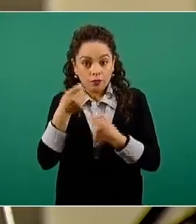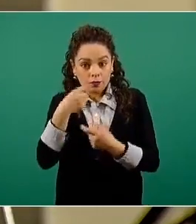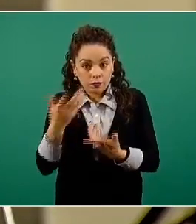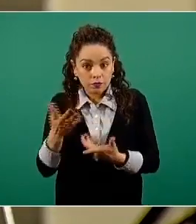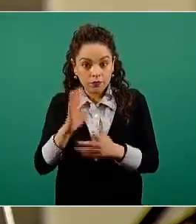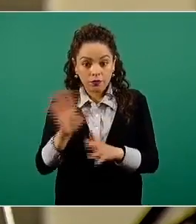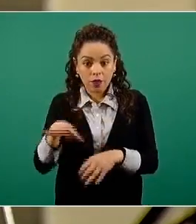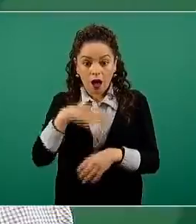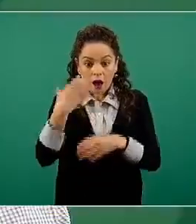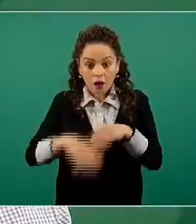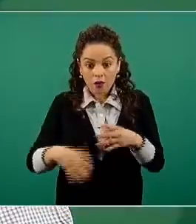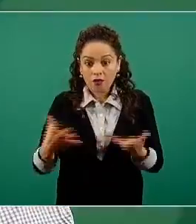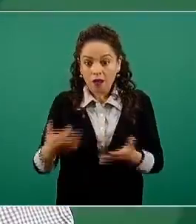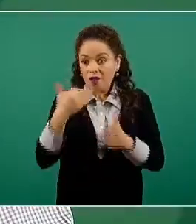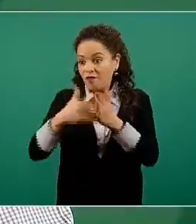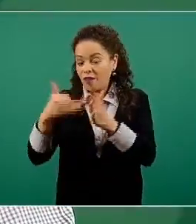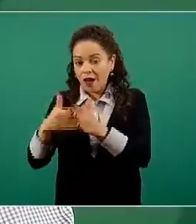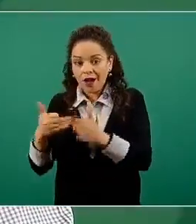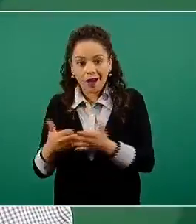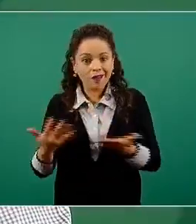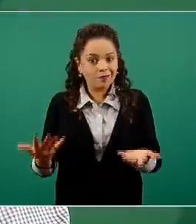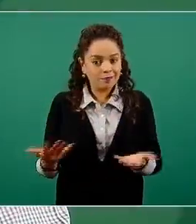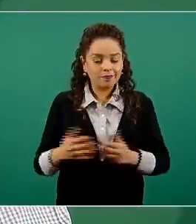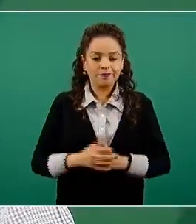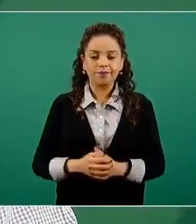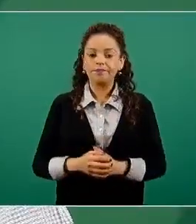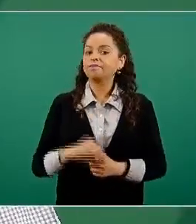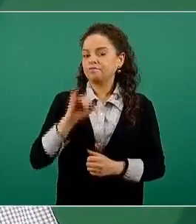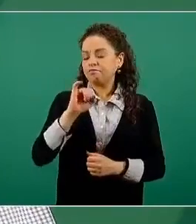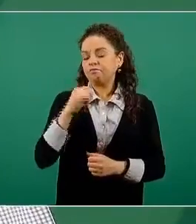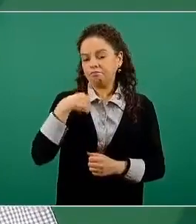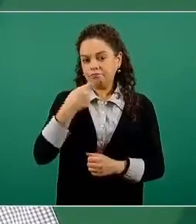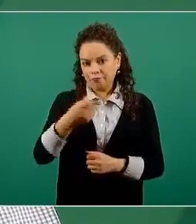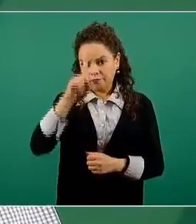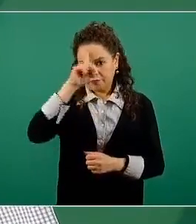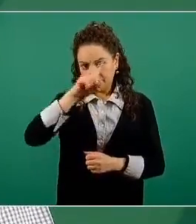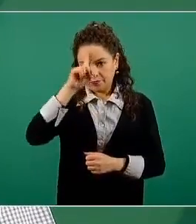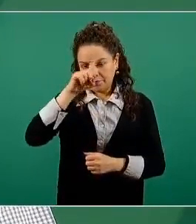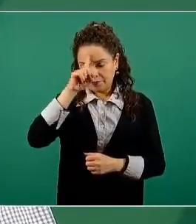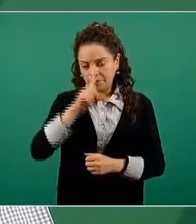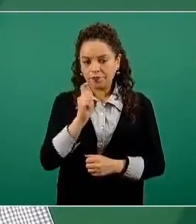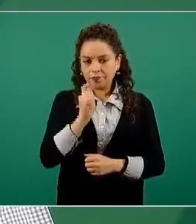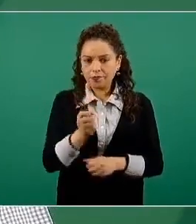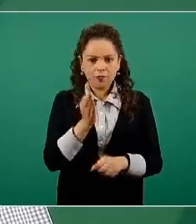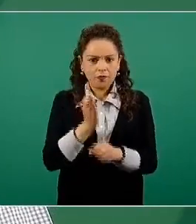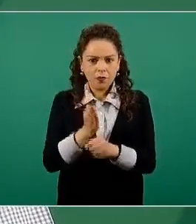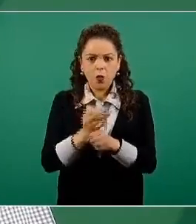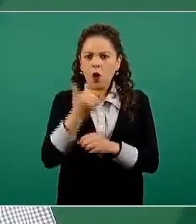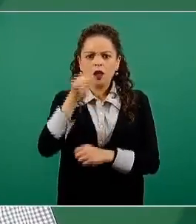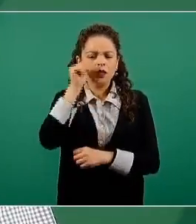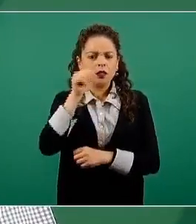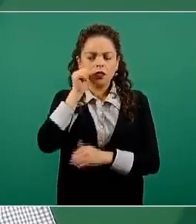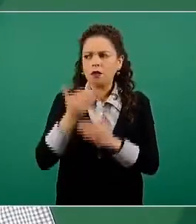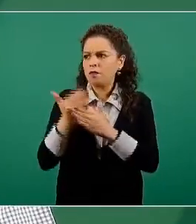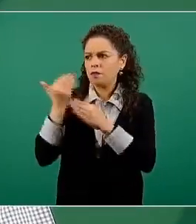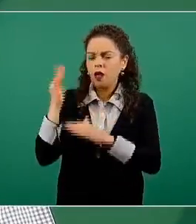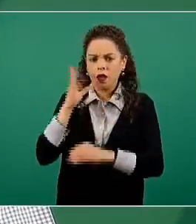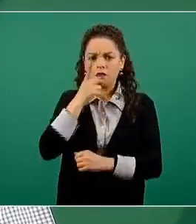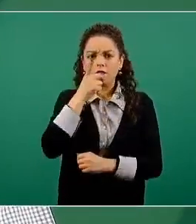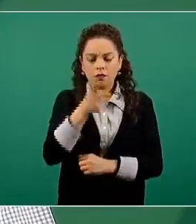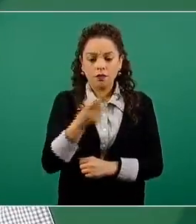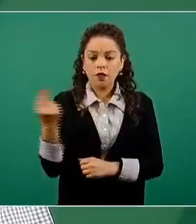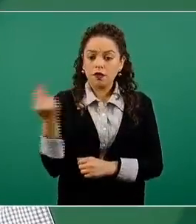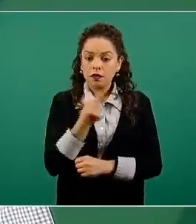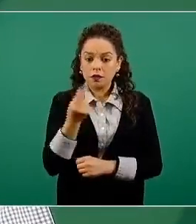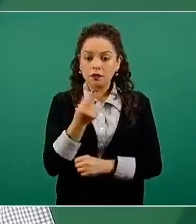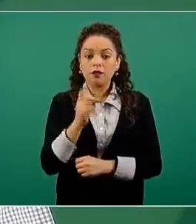¿qué al respecto? Sí, la recomendación yo creo que en este momento tiene que ser, y siempre y siempre ha sido apegarse a